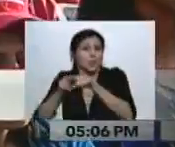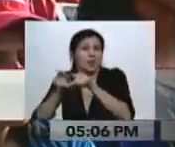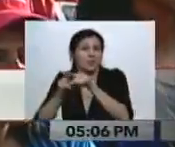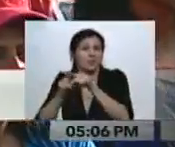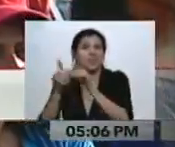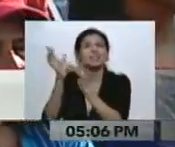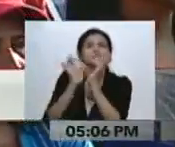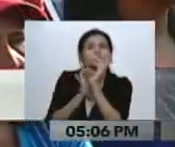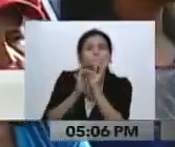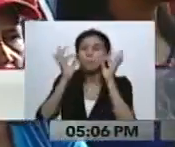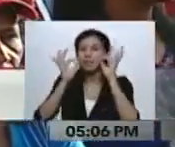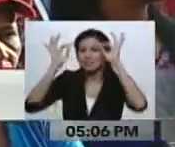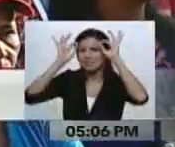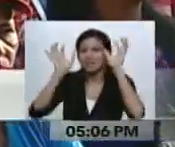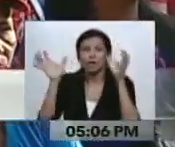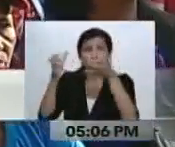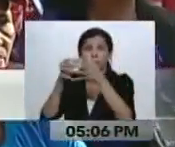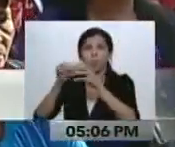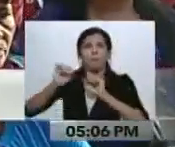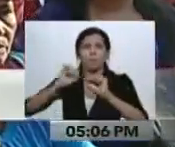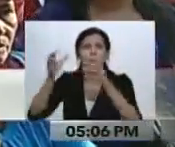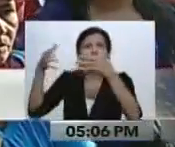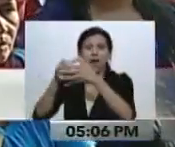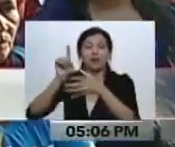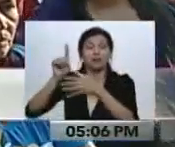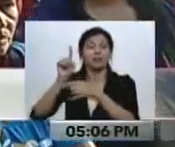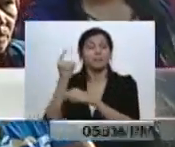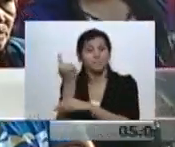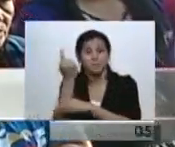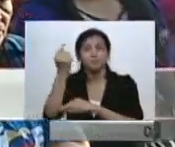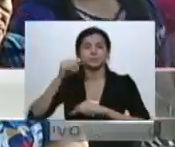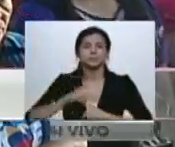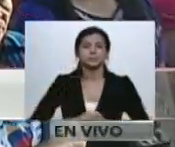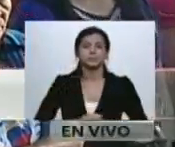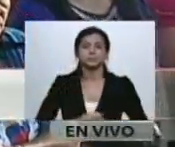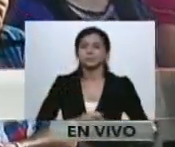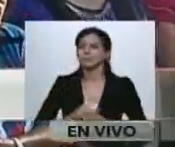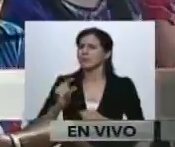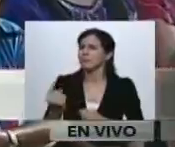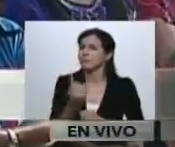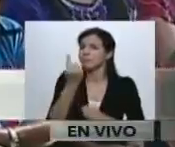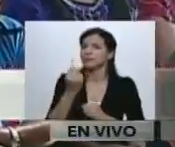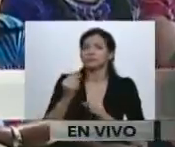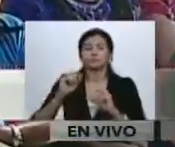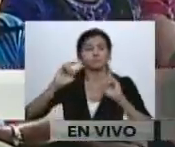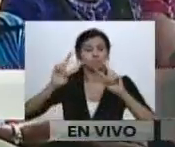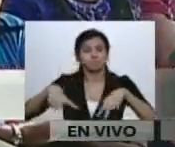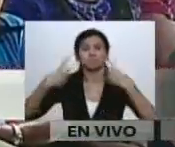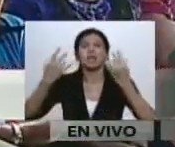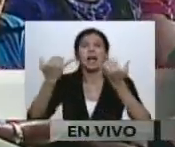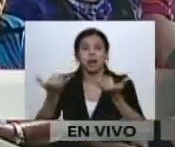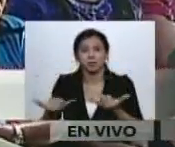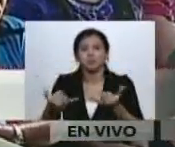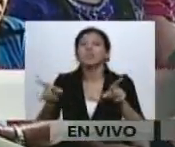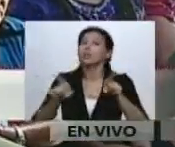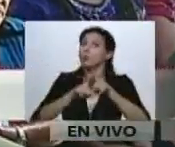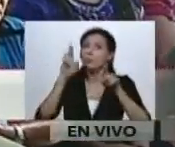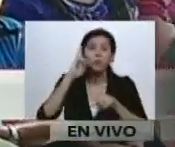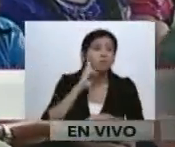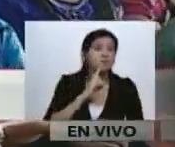Palestina tuvo su gran y glorioso nuevo día. También